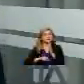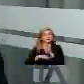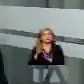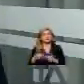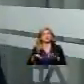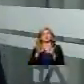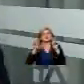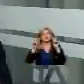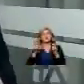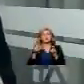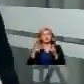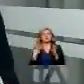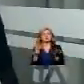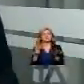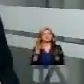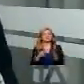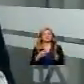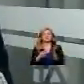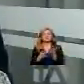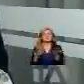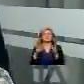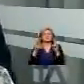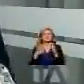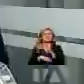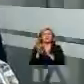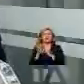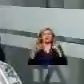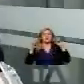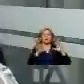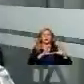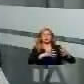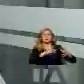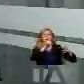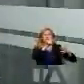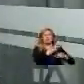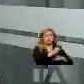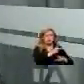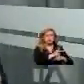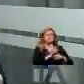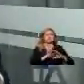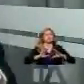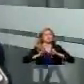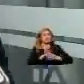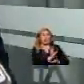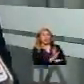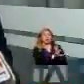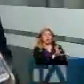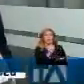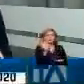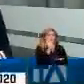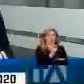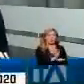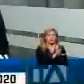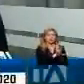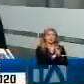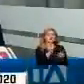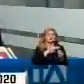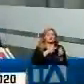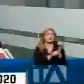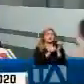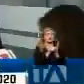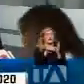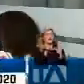más importantes son el tema impositivo. Y luego hemos dividido por sectores, el sector de producción, una comparecencia importante es la